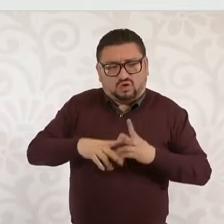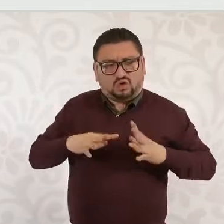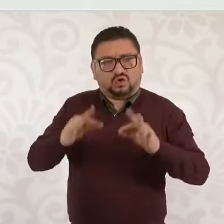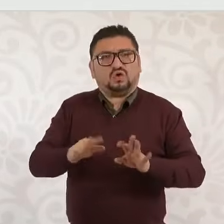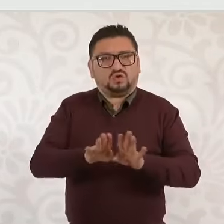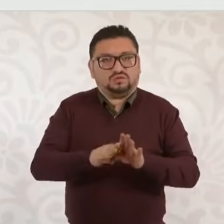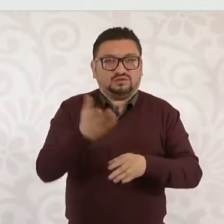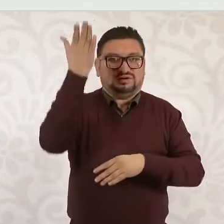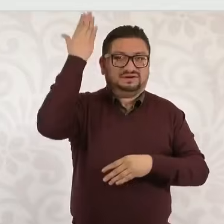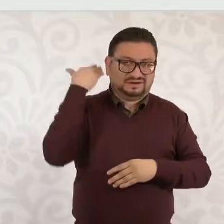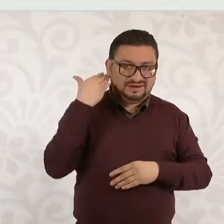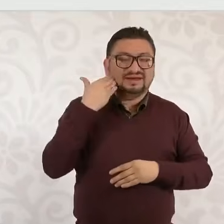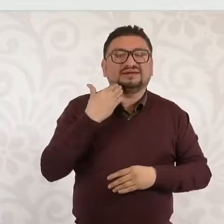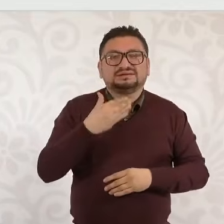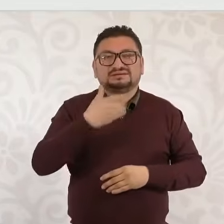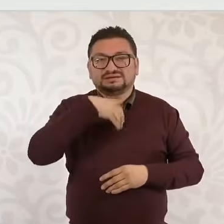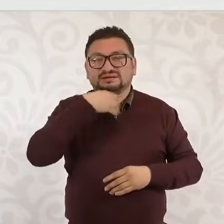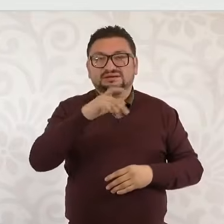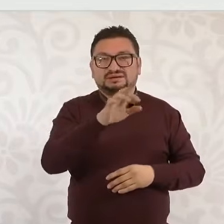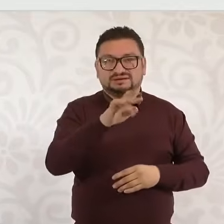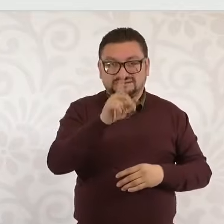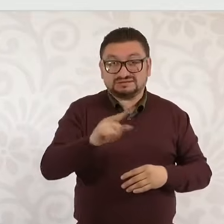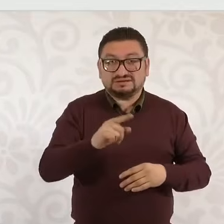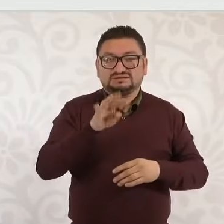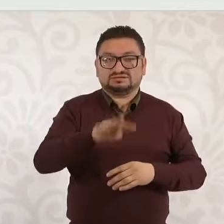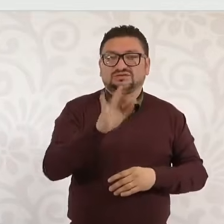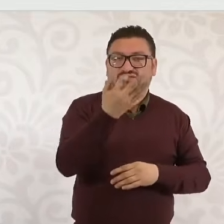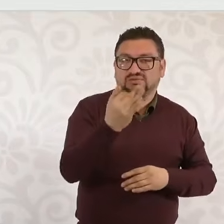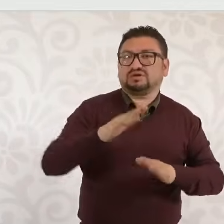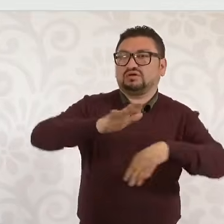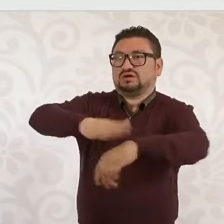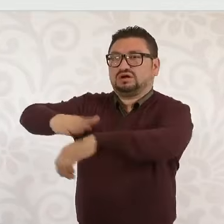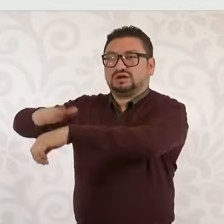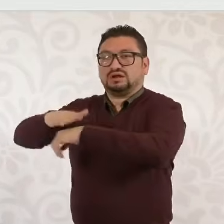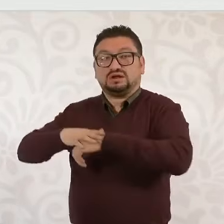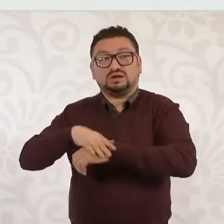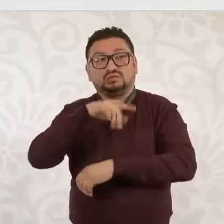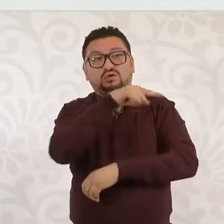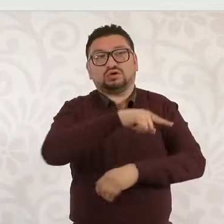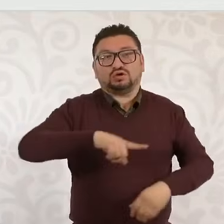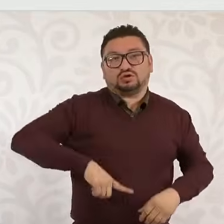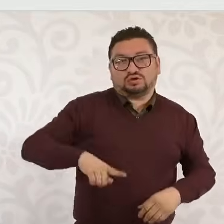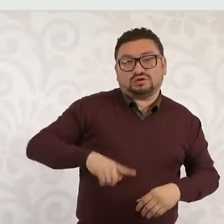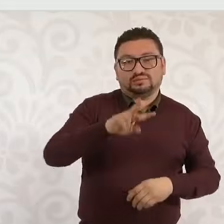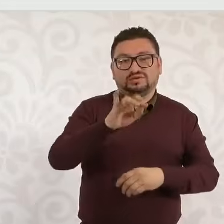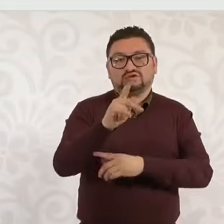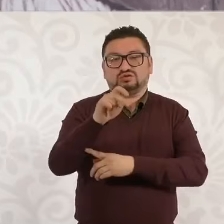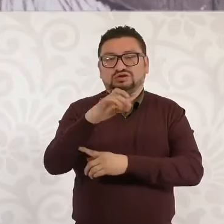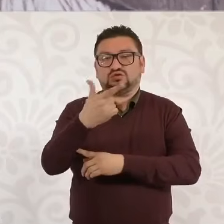llamado que hace Carranza el 19 de febrero a levantarse en armas contra el golpe de Estado de Victoriano